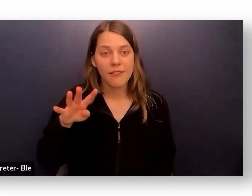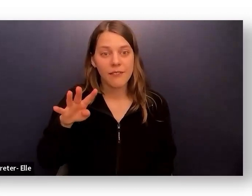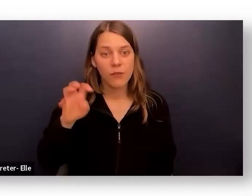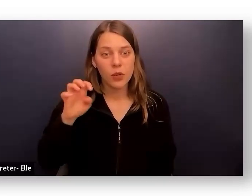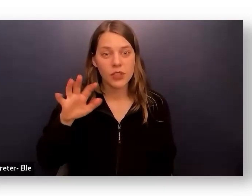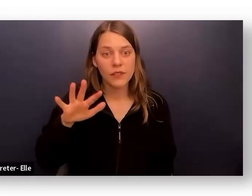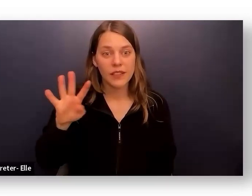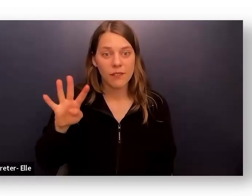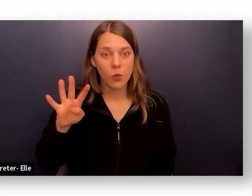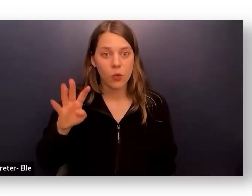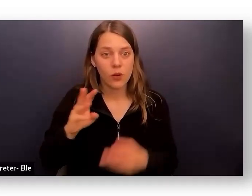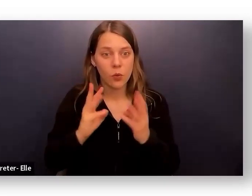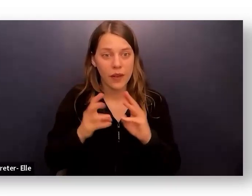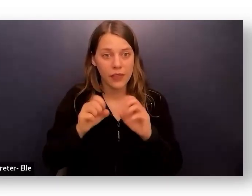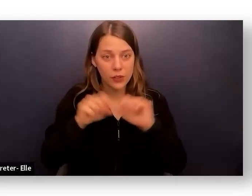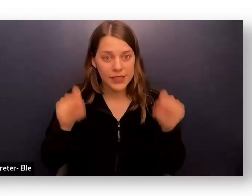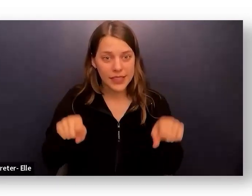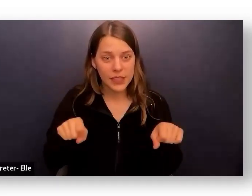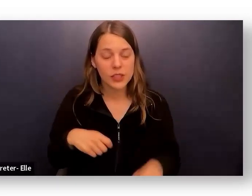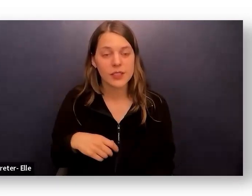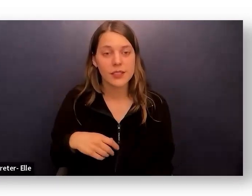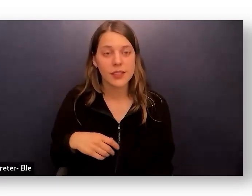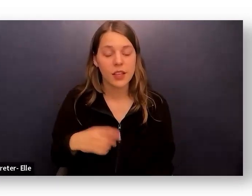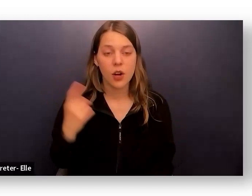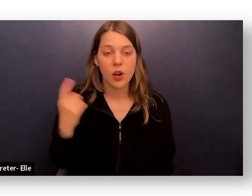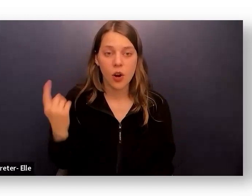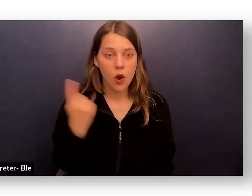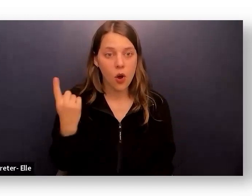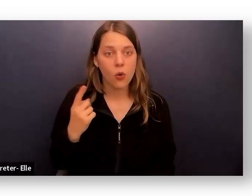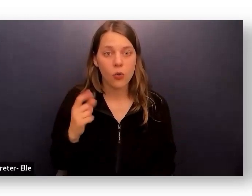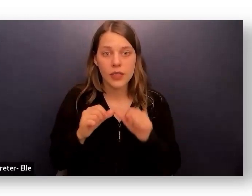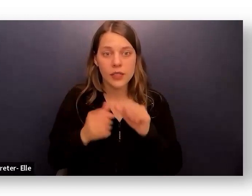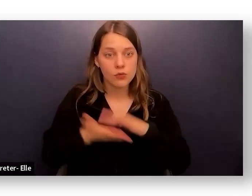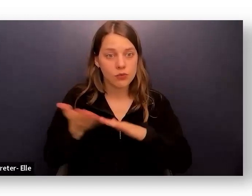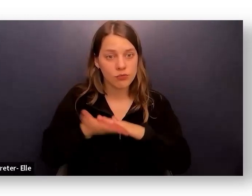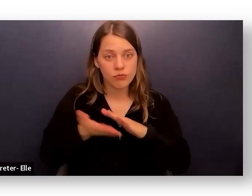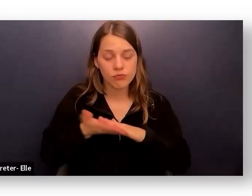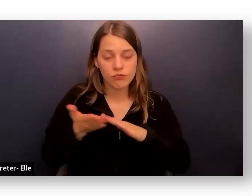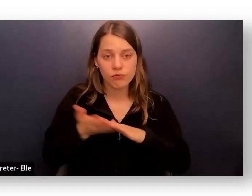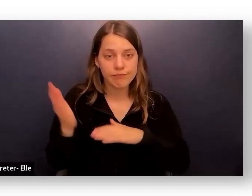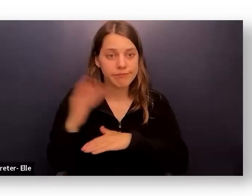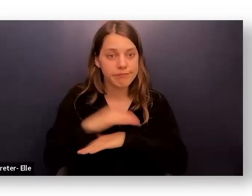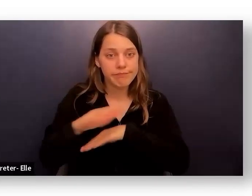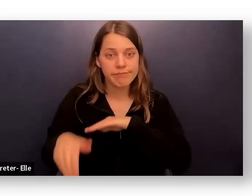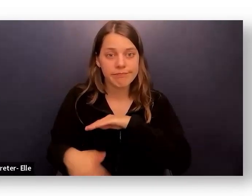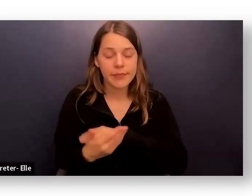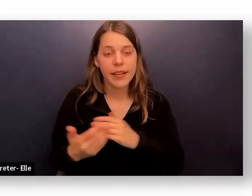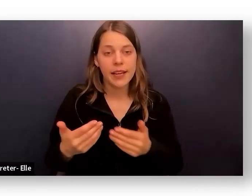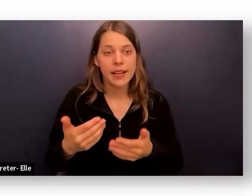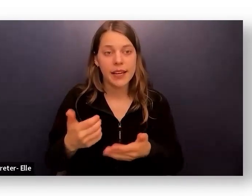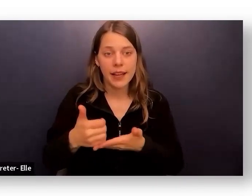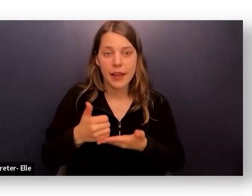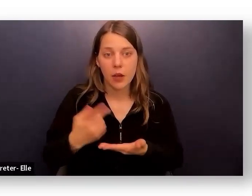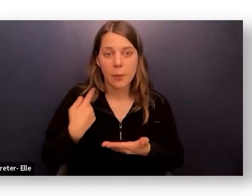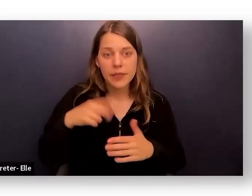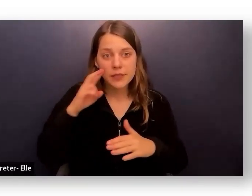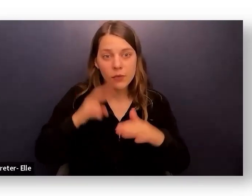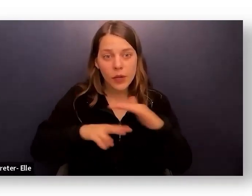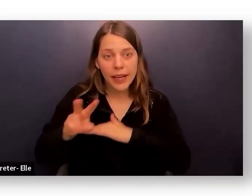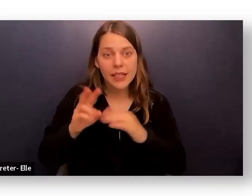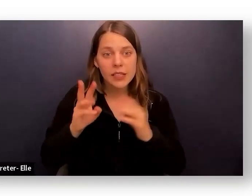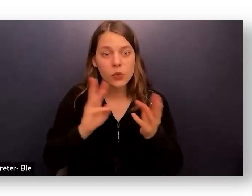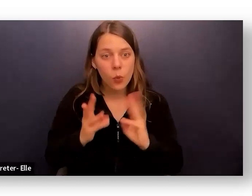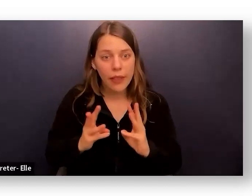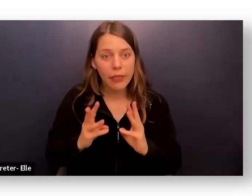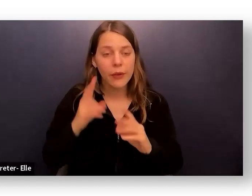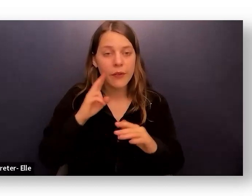Entonces, aquí tenemos 454 estaciones meteorológicas que están prendidas todo el tiempo.